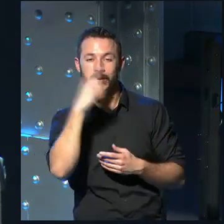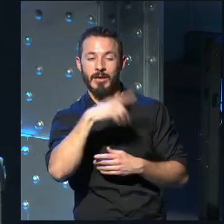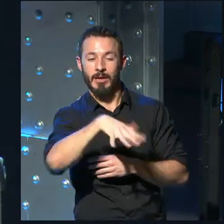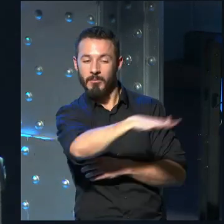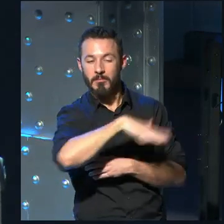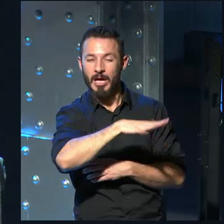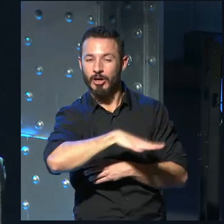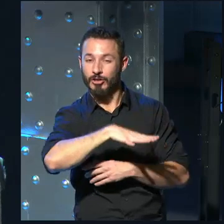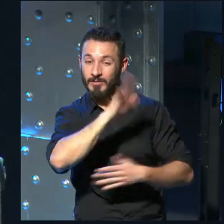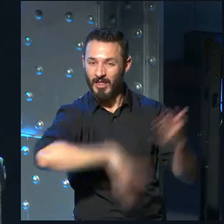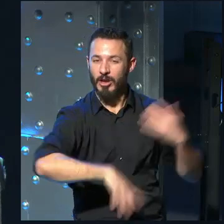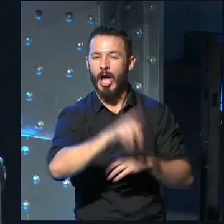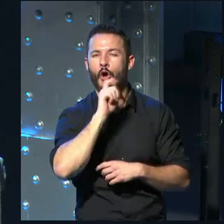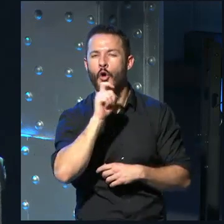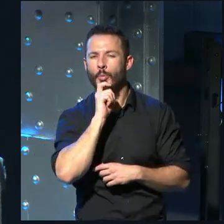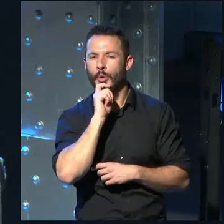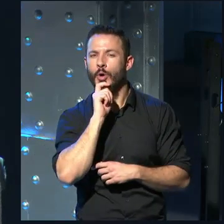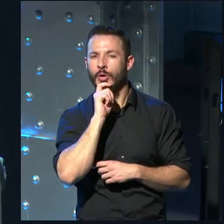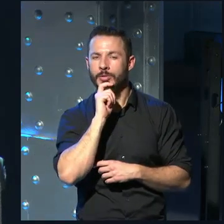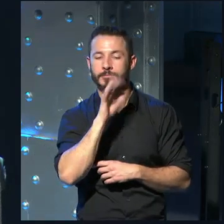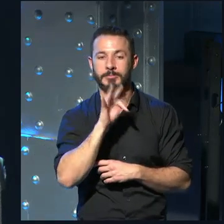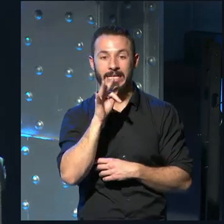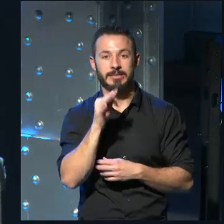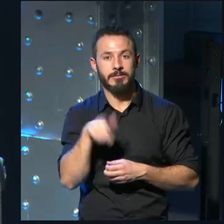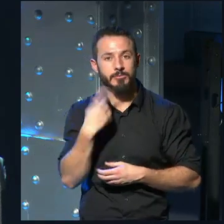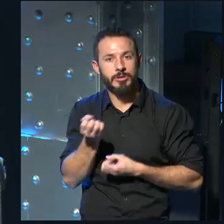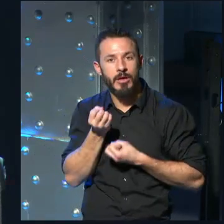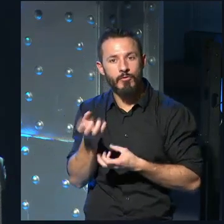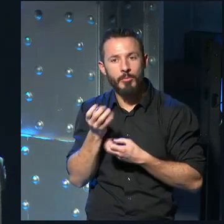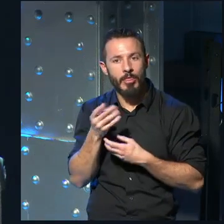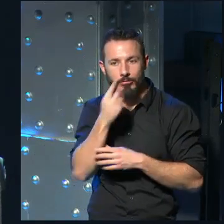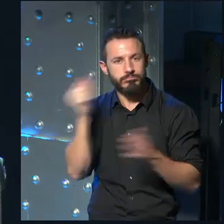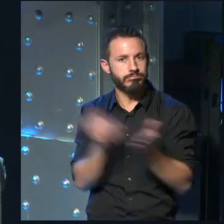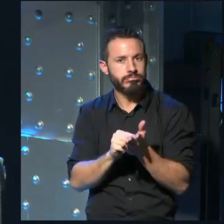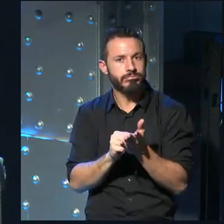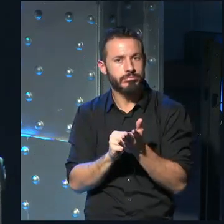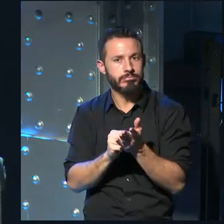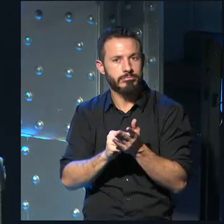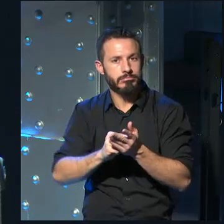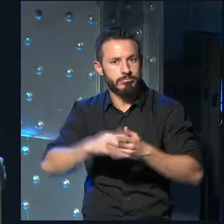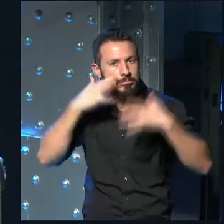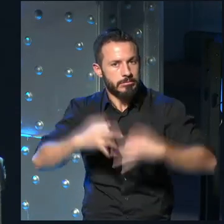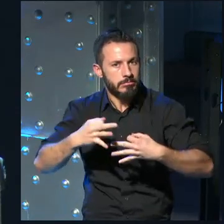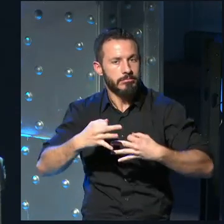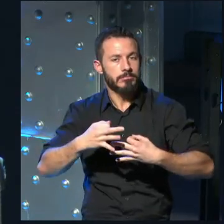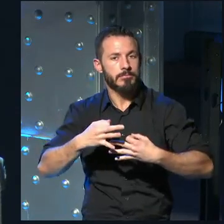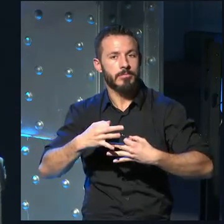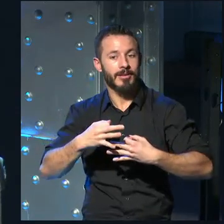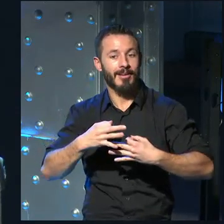de Barcelona y poder proporcionar una información rápida,